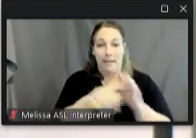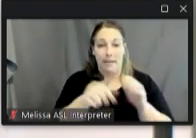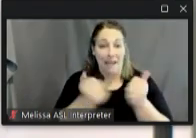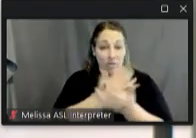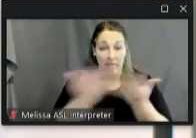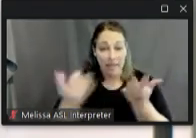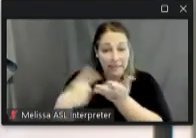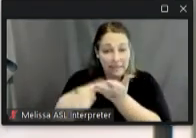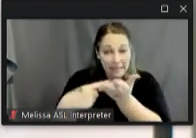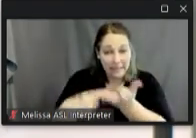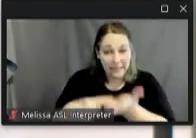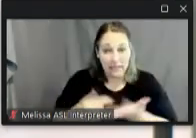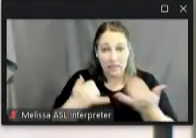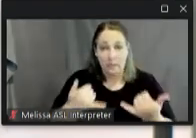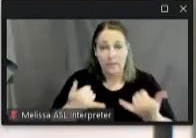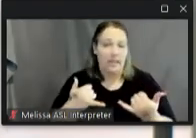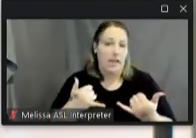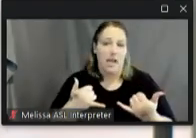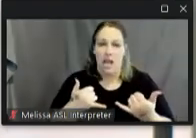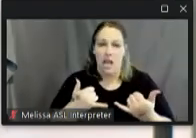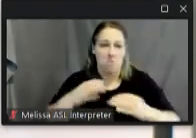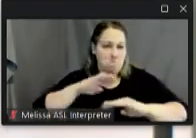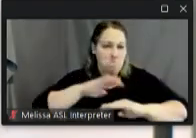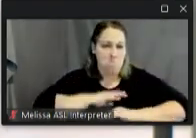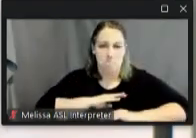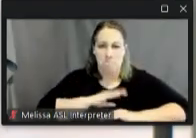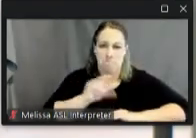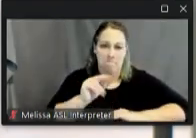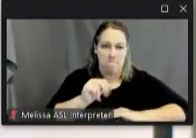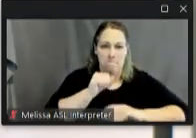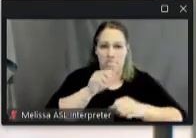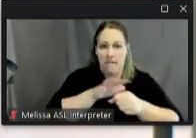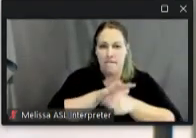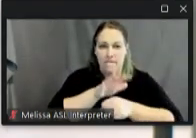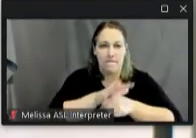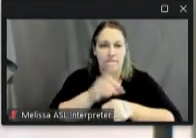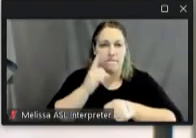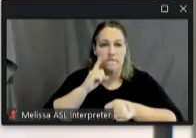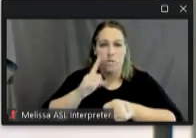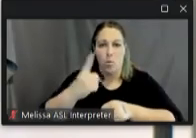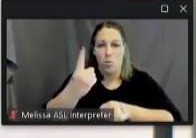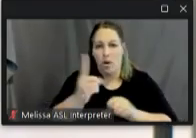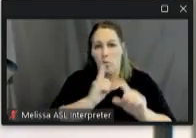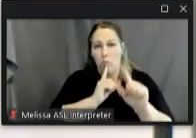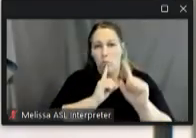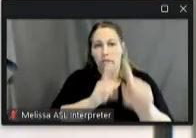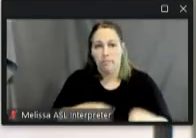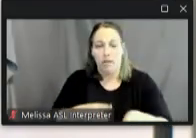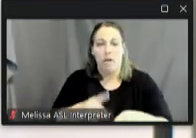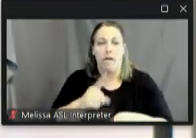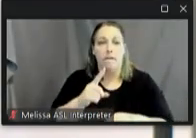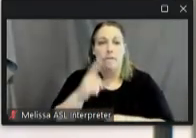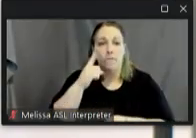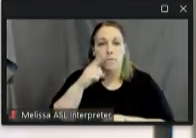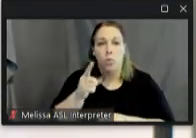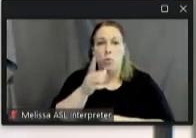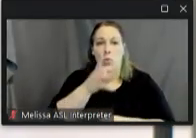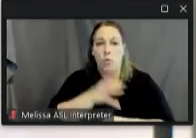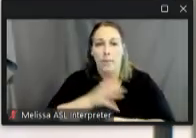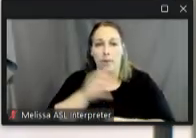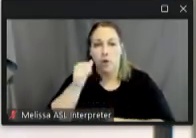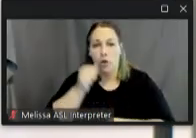en general la colectividad de personas con discapacidad en Honduras. Aún así, queremos recalcar que